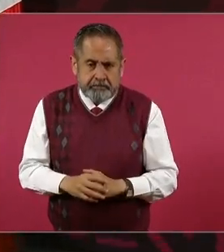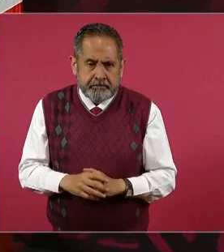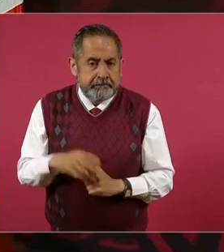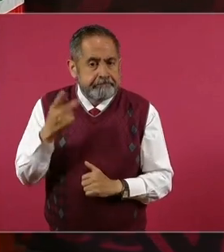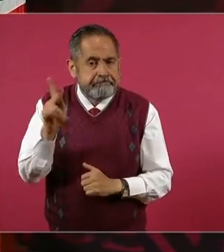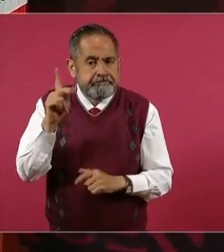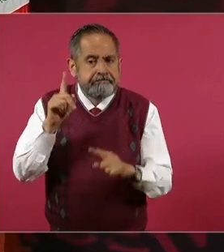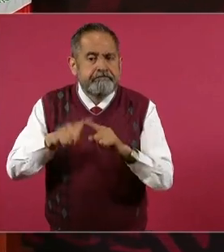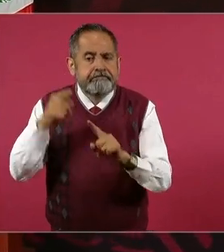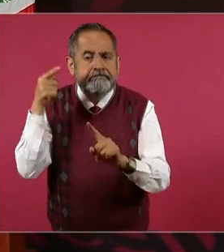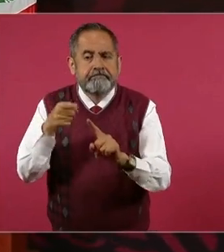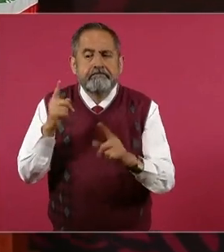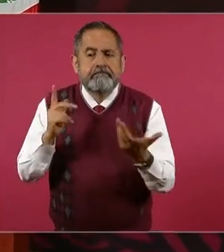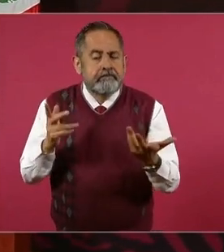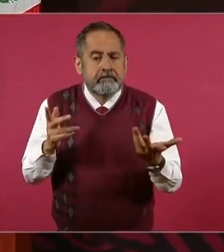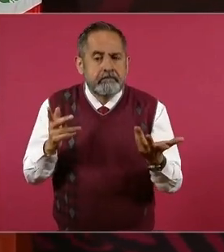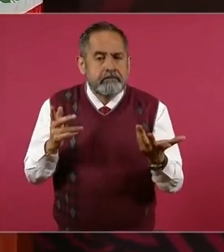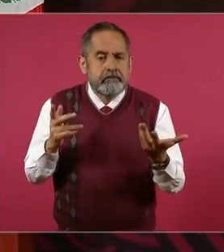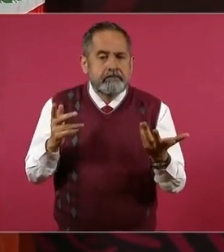pero